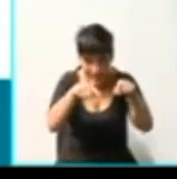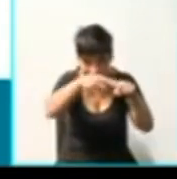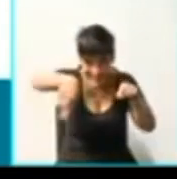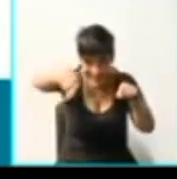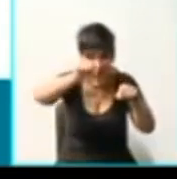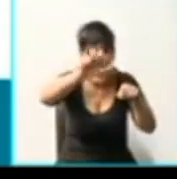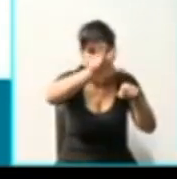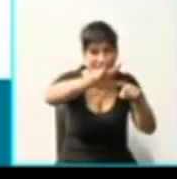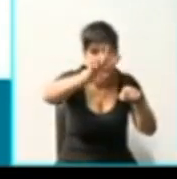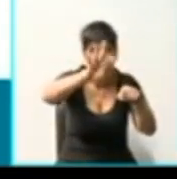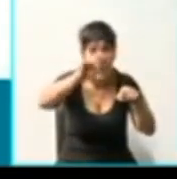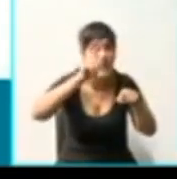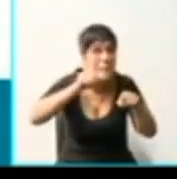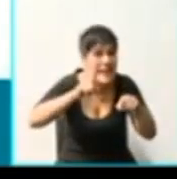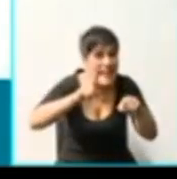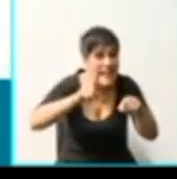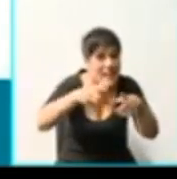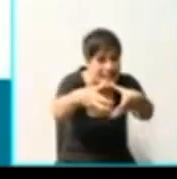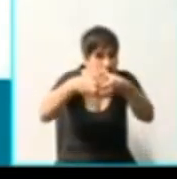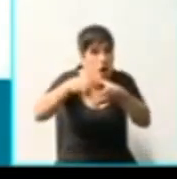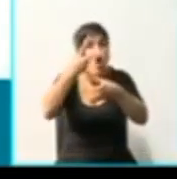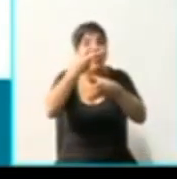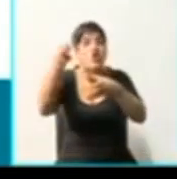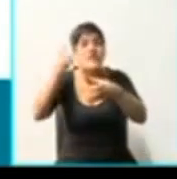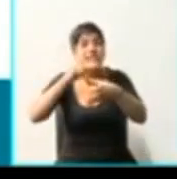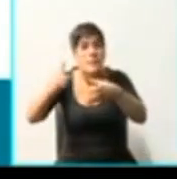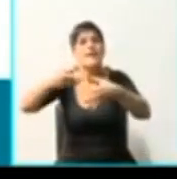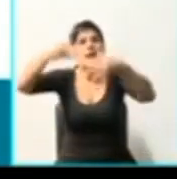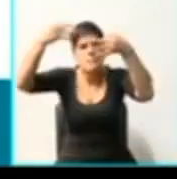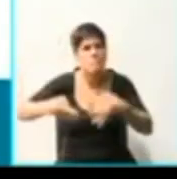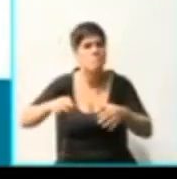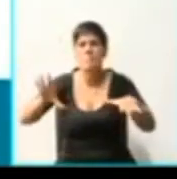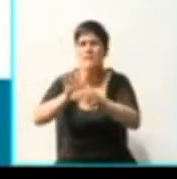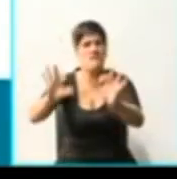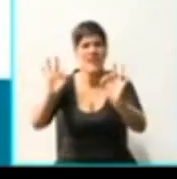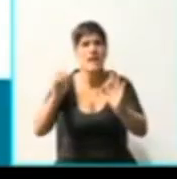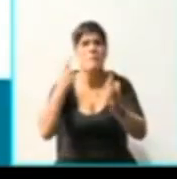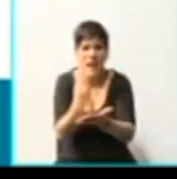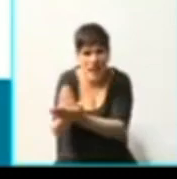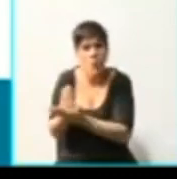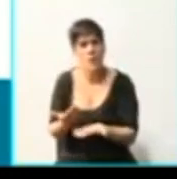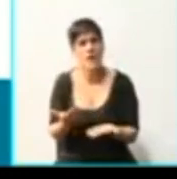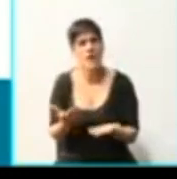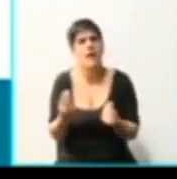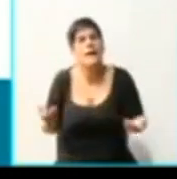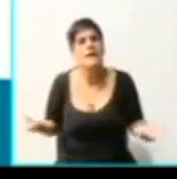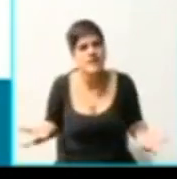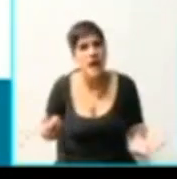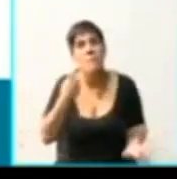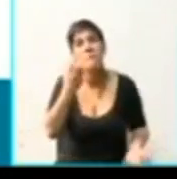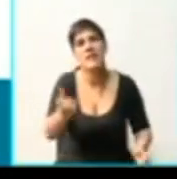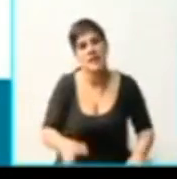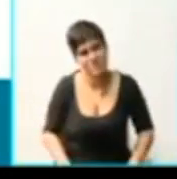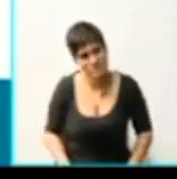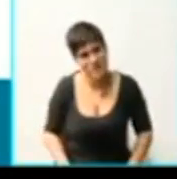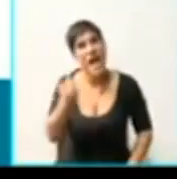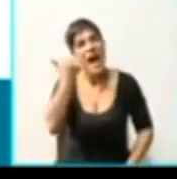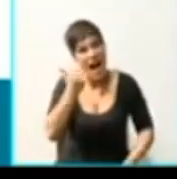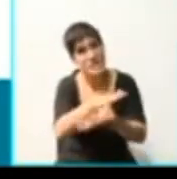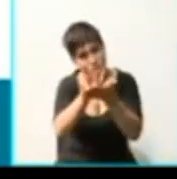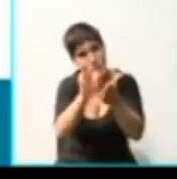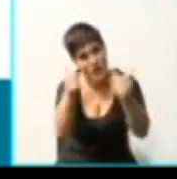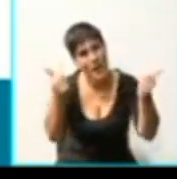de las cuales 200.000 están en condiciones de ser habitadas. Miren, si no tendríamos una solución